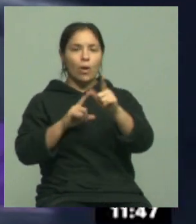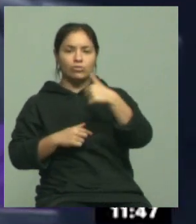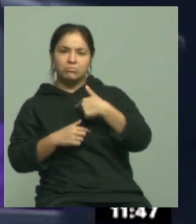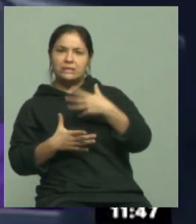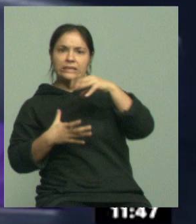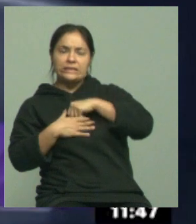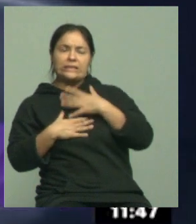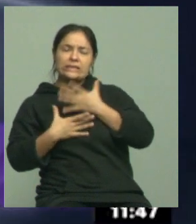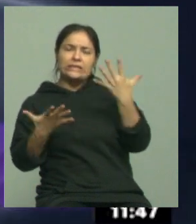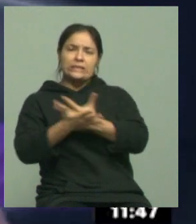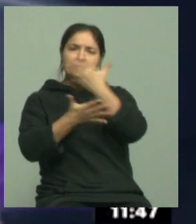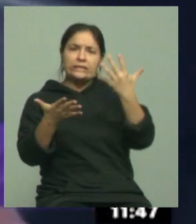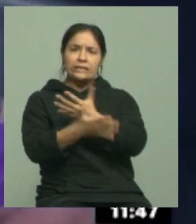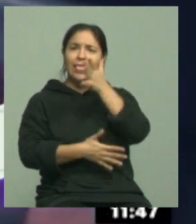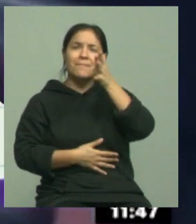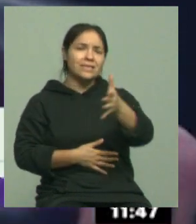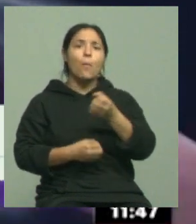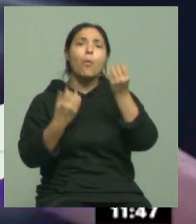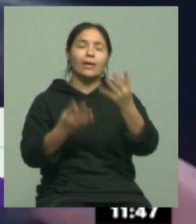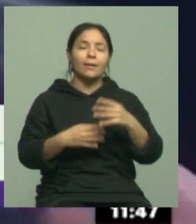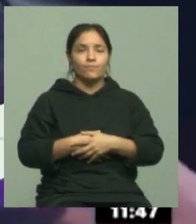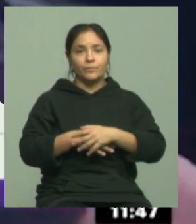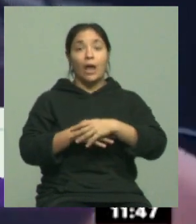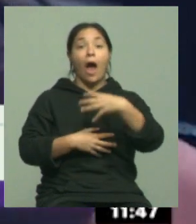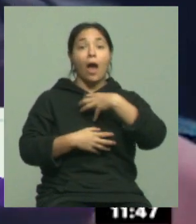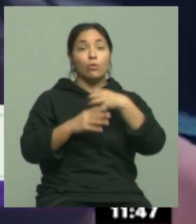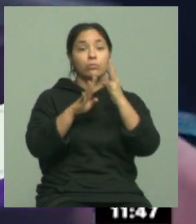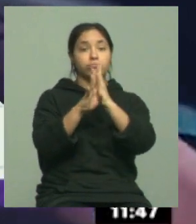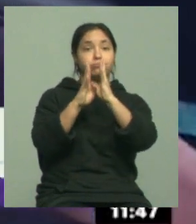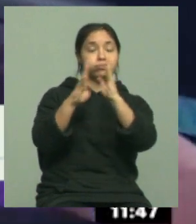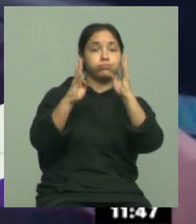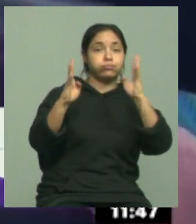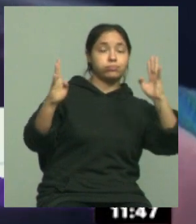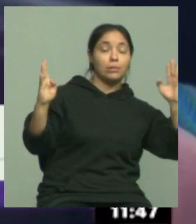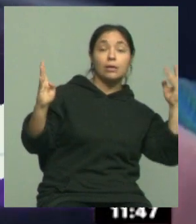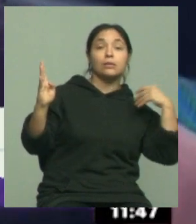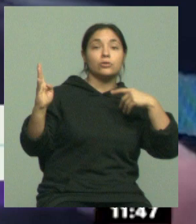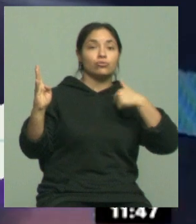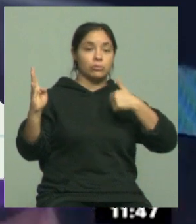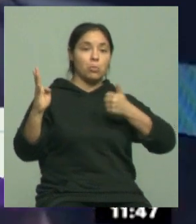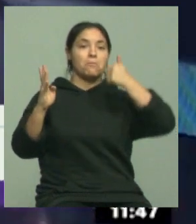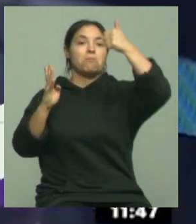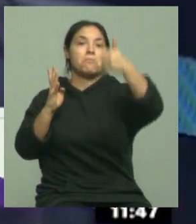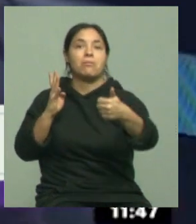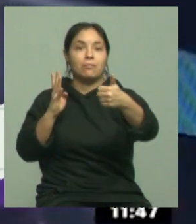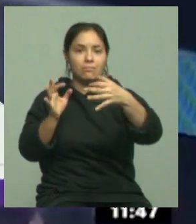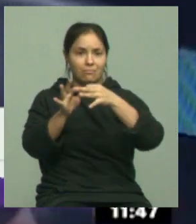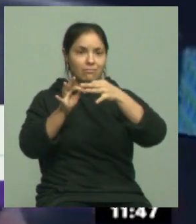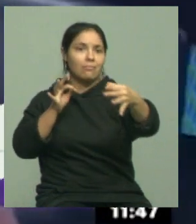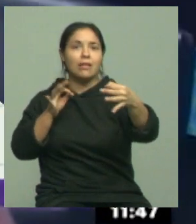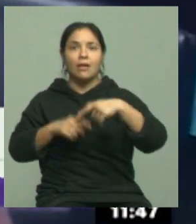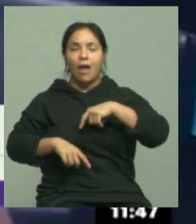tortura. Porque pasar de donde estábamos en la hilera, donde estaba la bandera, implicaba 12 metros en donde todos me gritaban